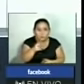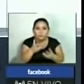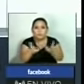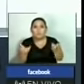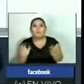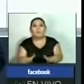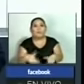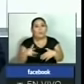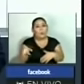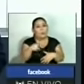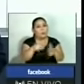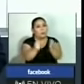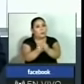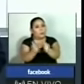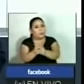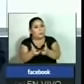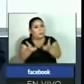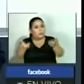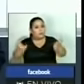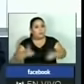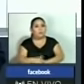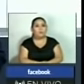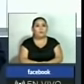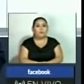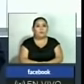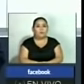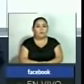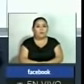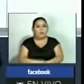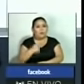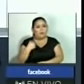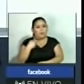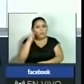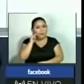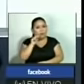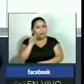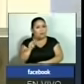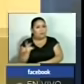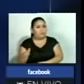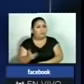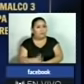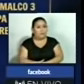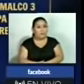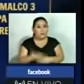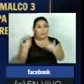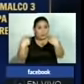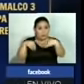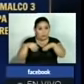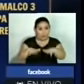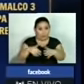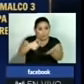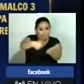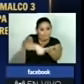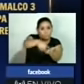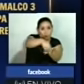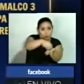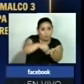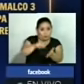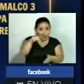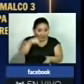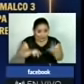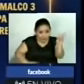a la cantidad de casos que está registrando este departamento. Pero vamos a continuar con más noticias. De los 19 municipios de